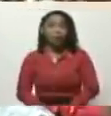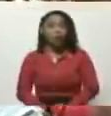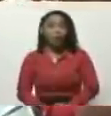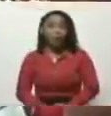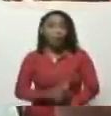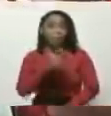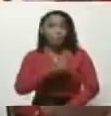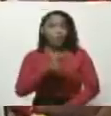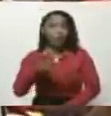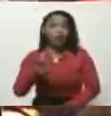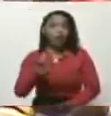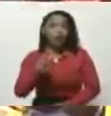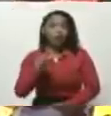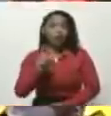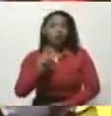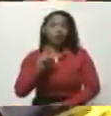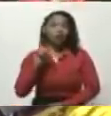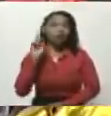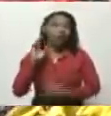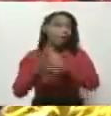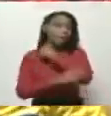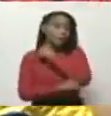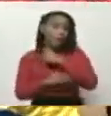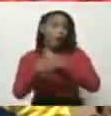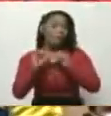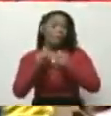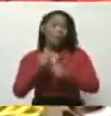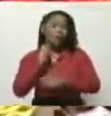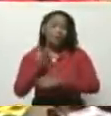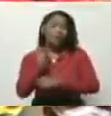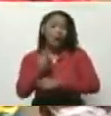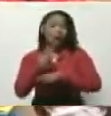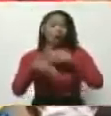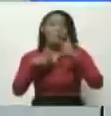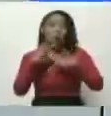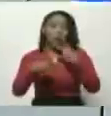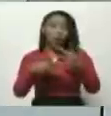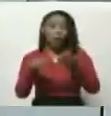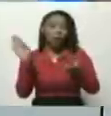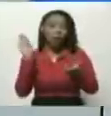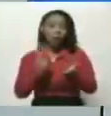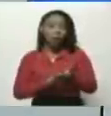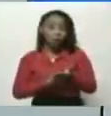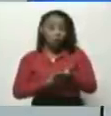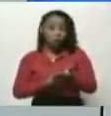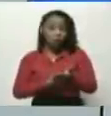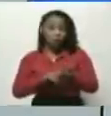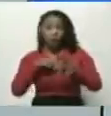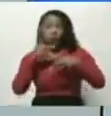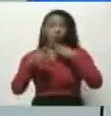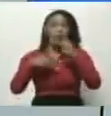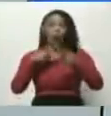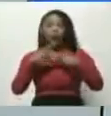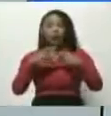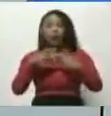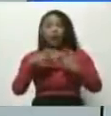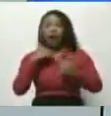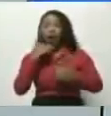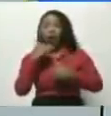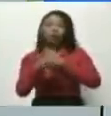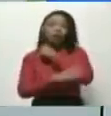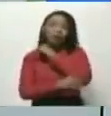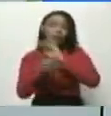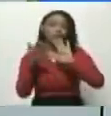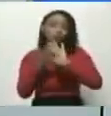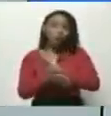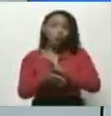personas indeseables que empiezan a financiar carreras políticas para establecer una narcopolítica, que empiezan